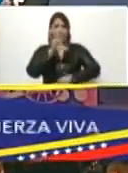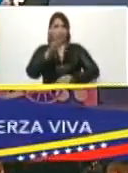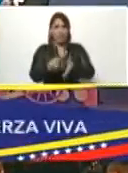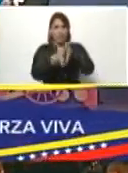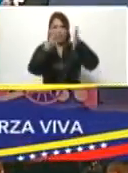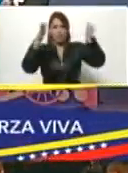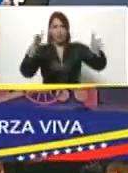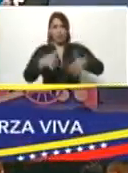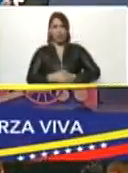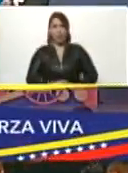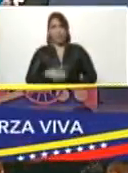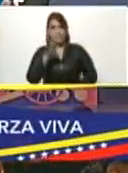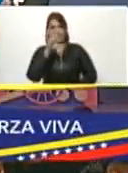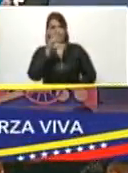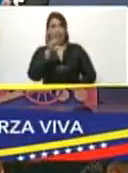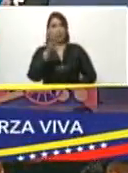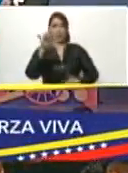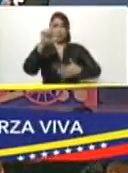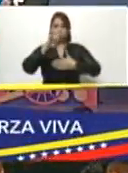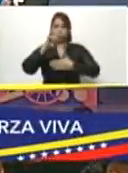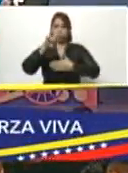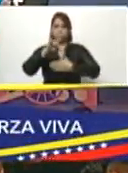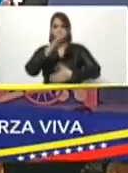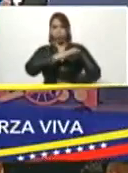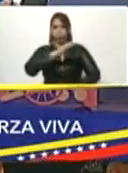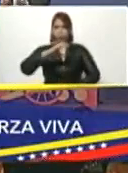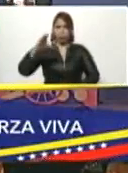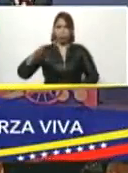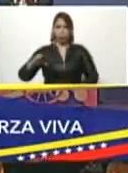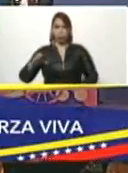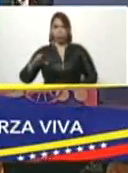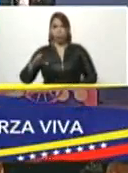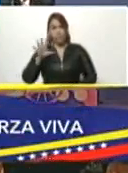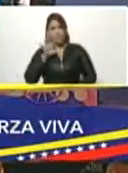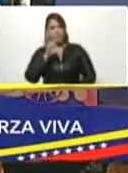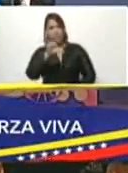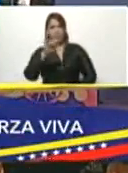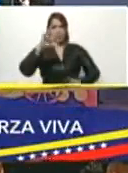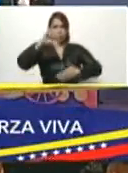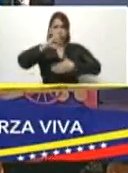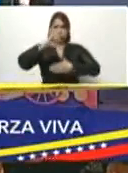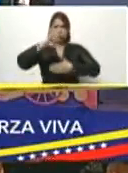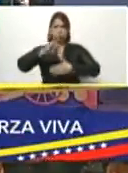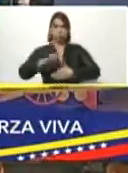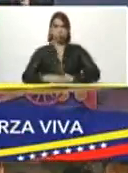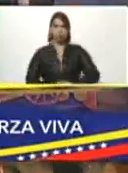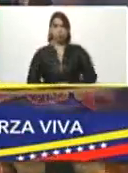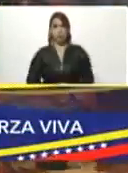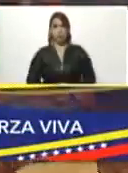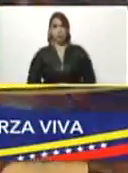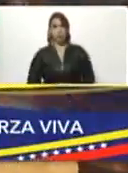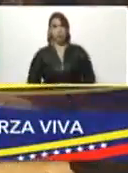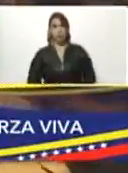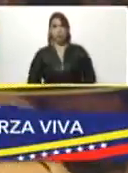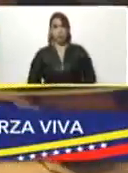grande, la patria latinoamericana caribeña, la patria suramericana, que hoy